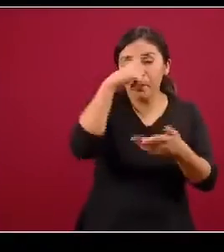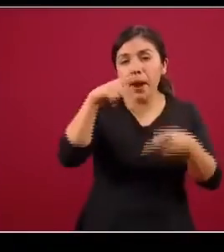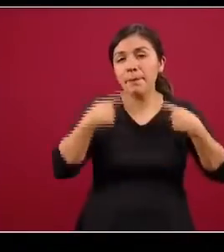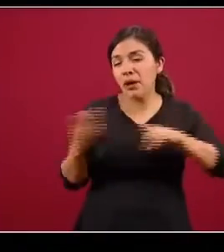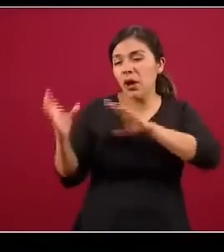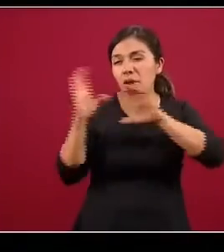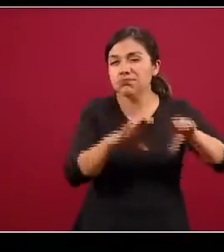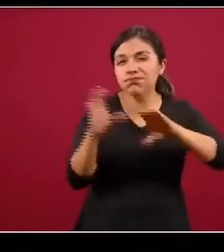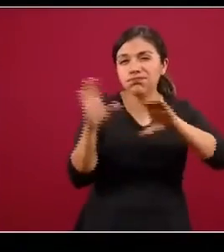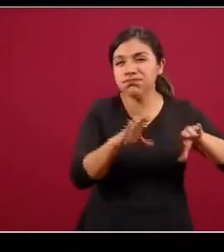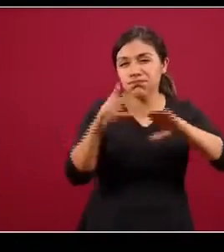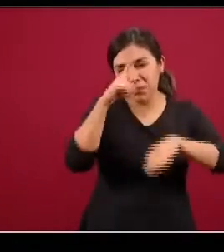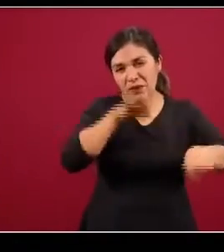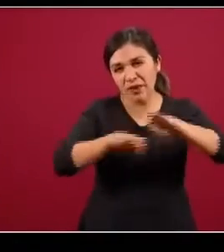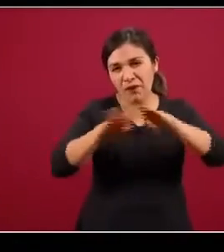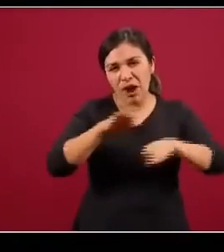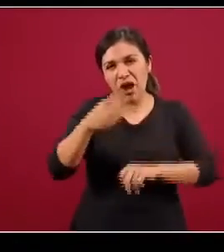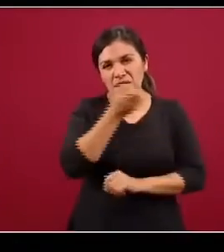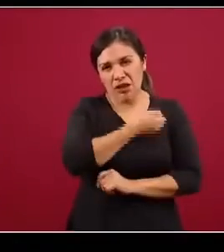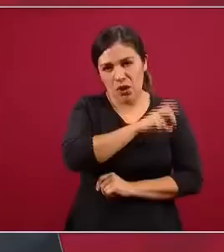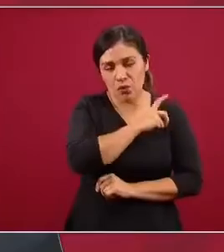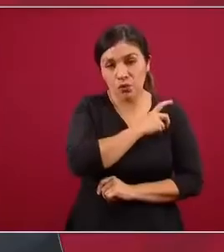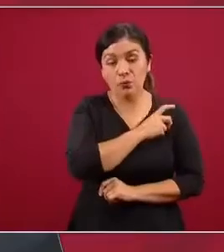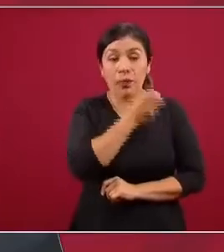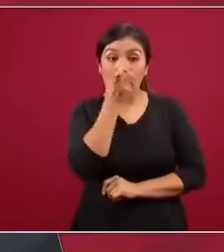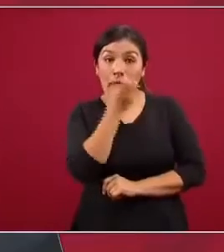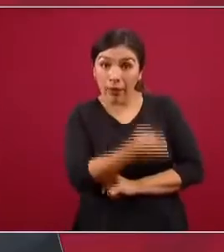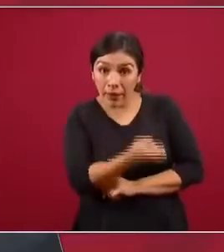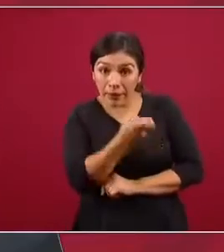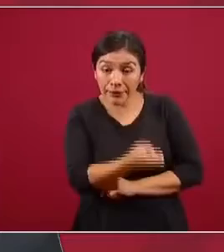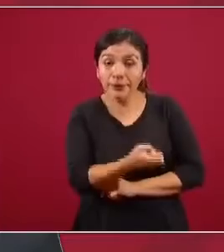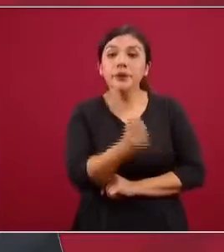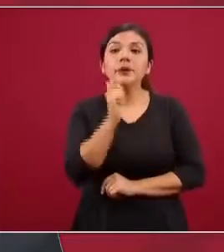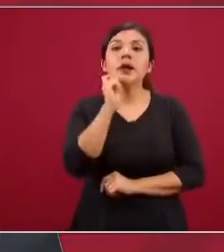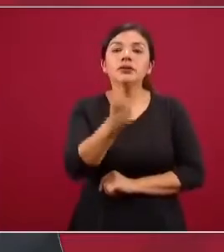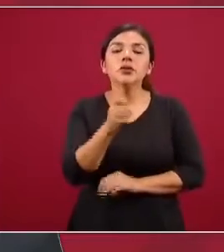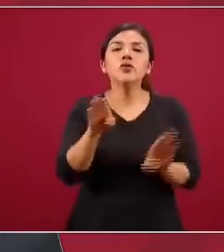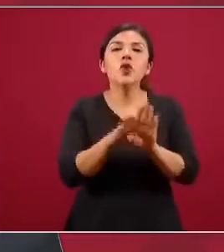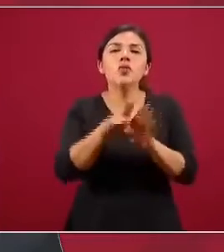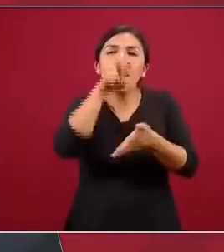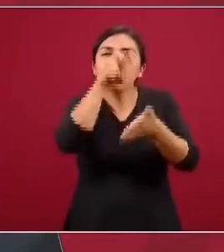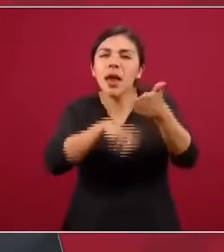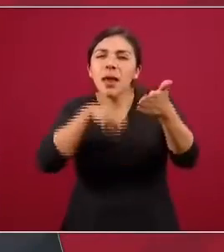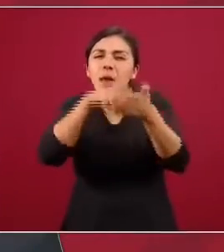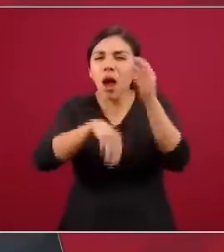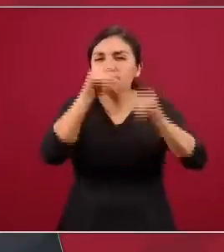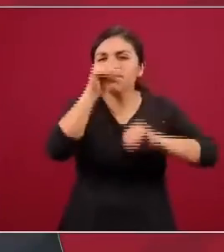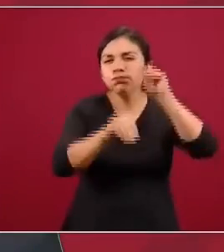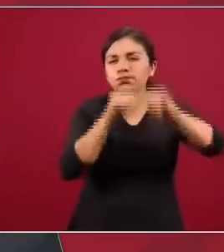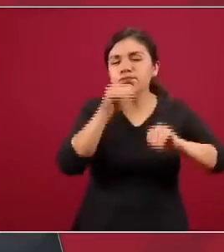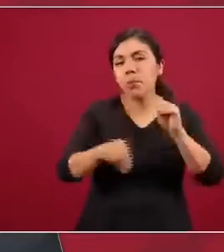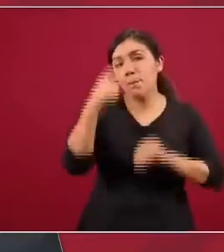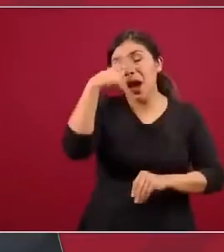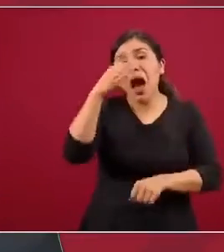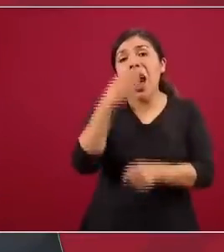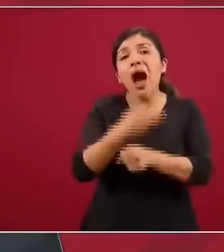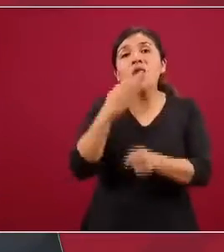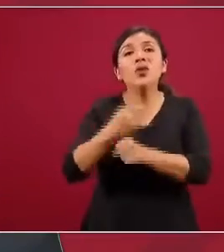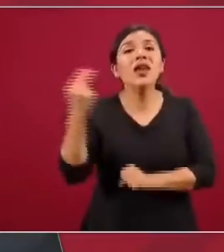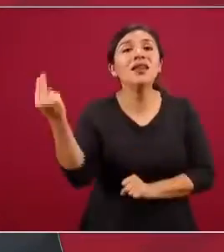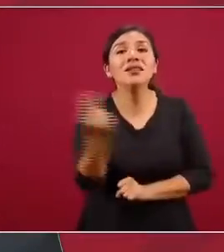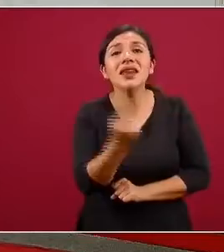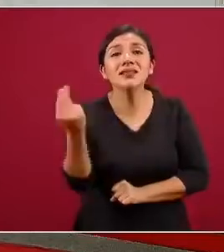reclutamiento de personal de salud. Este plan, a su vez, es una adaptación específica para el ritmo de